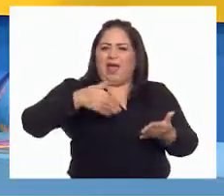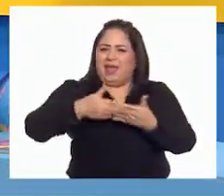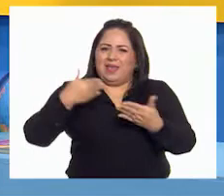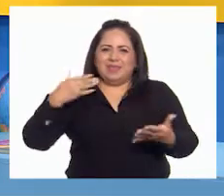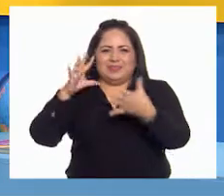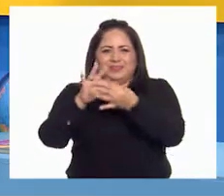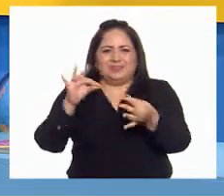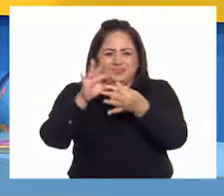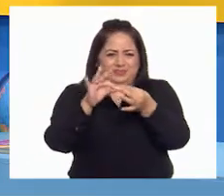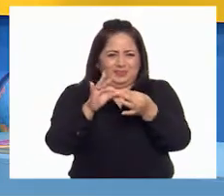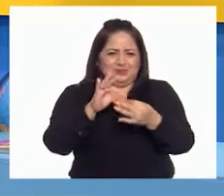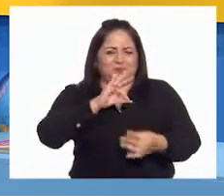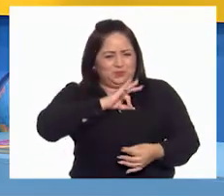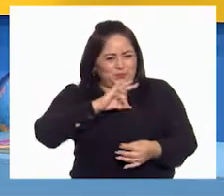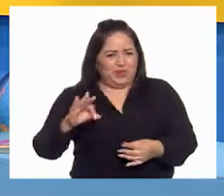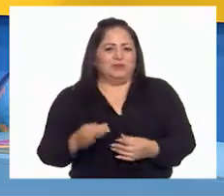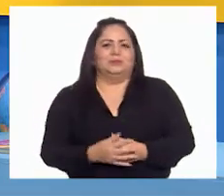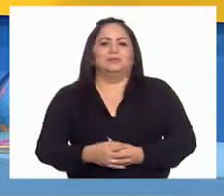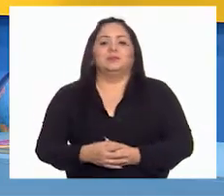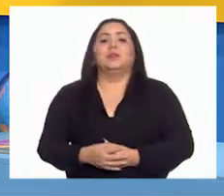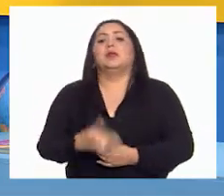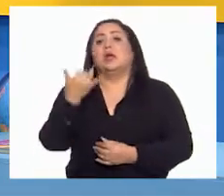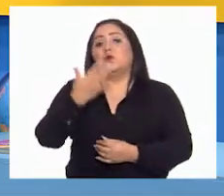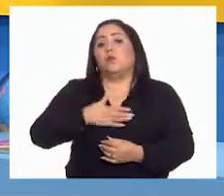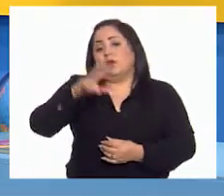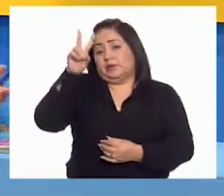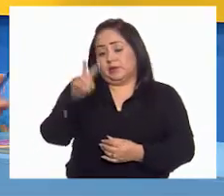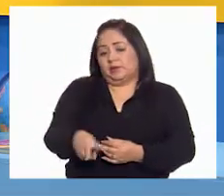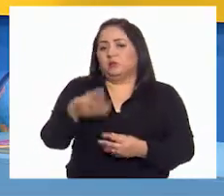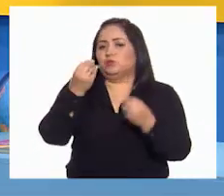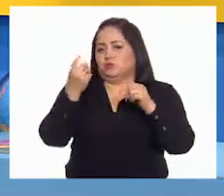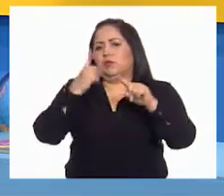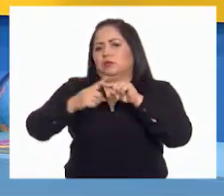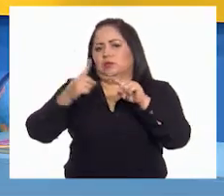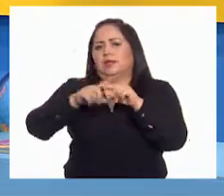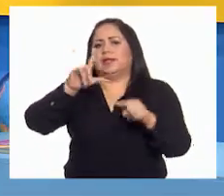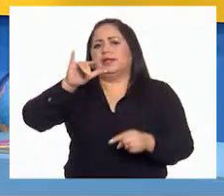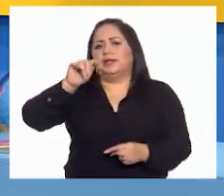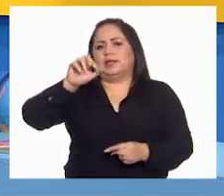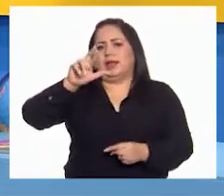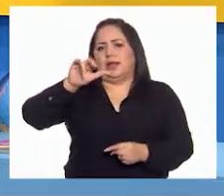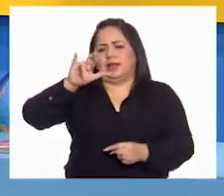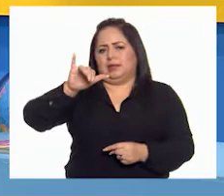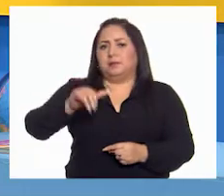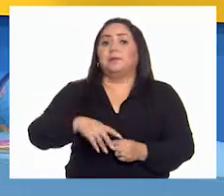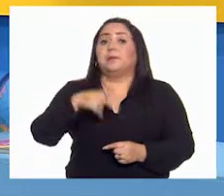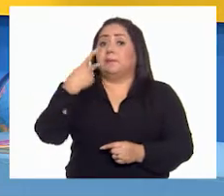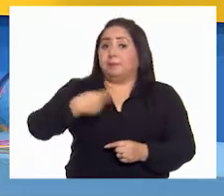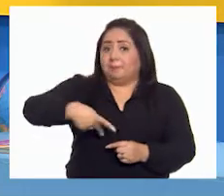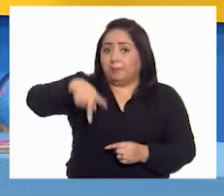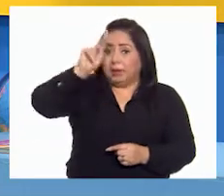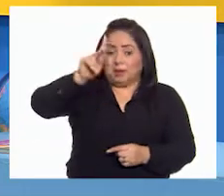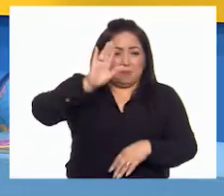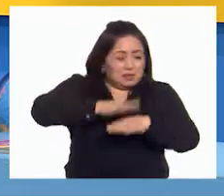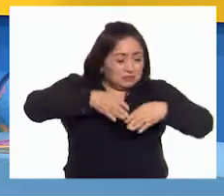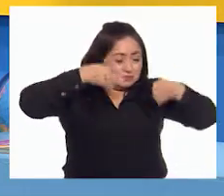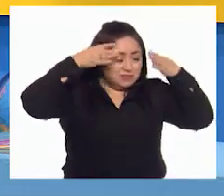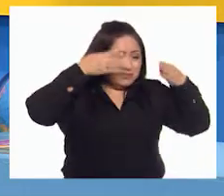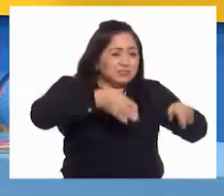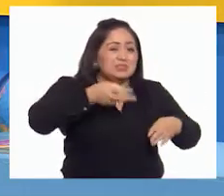al lenguaje literal. Y bueno, en realidad hay muchas figuras literarias o retóricas, pero nos enfocaremos en estas